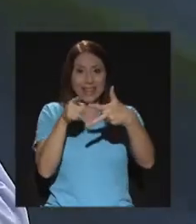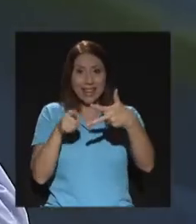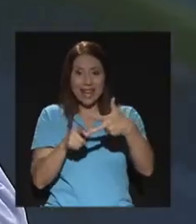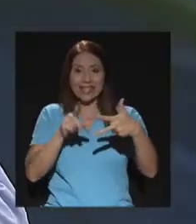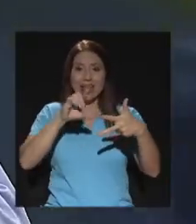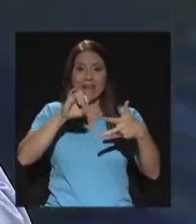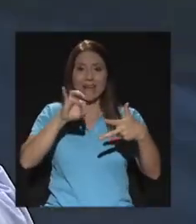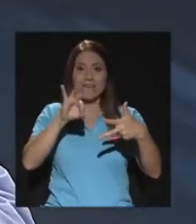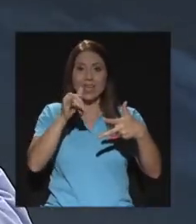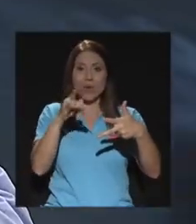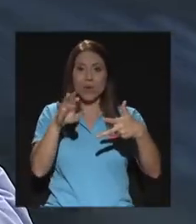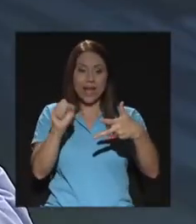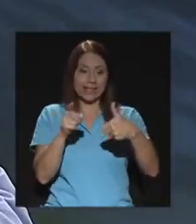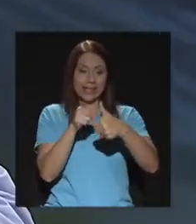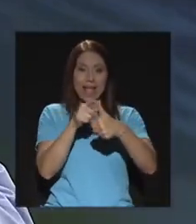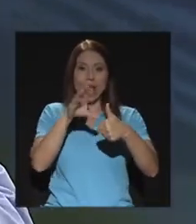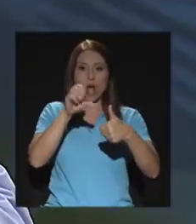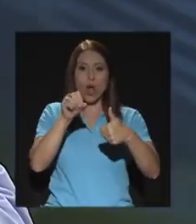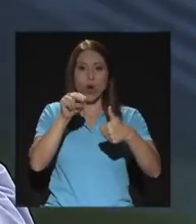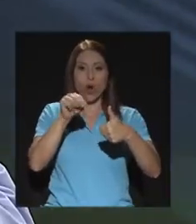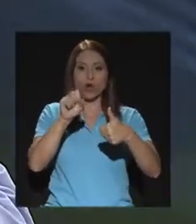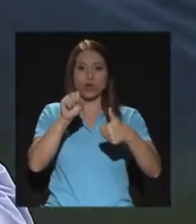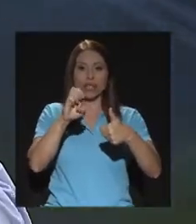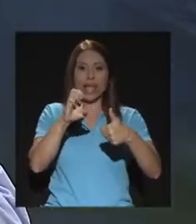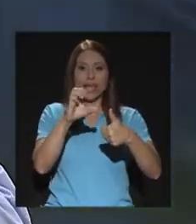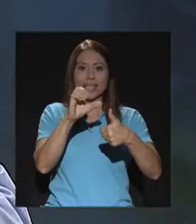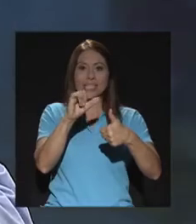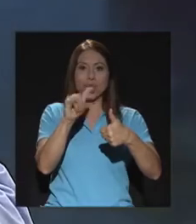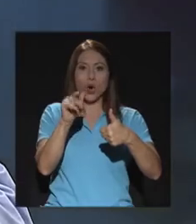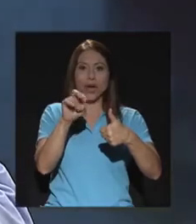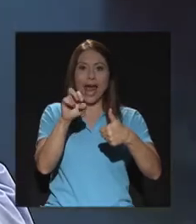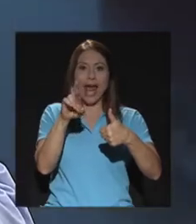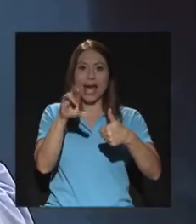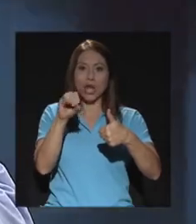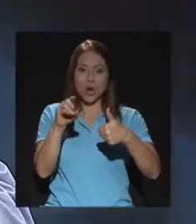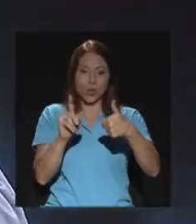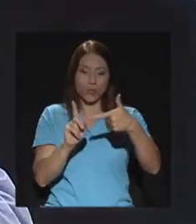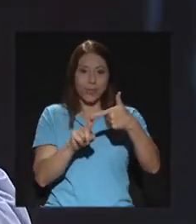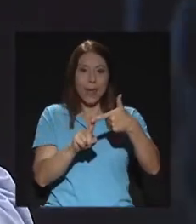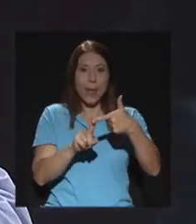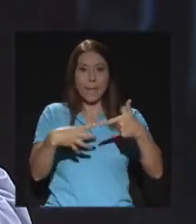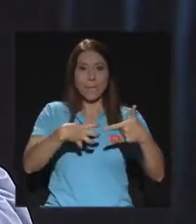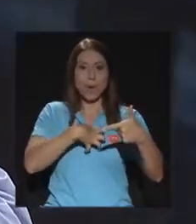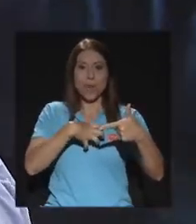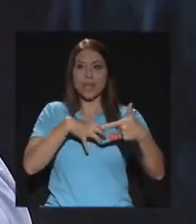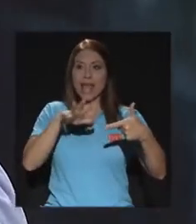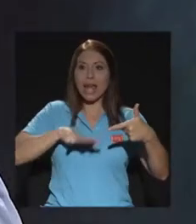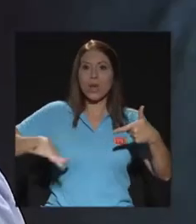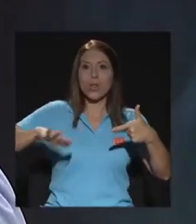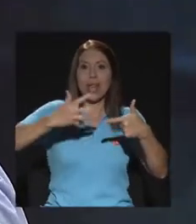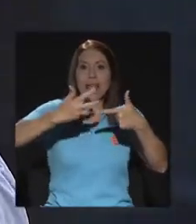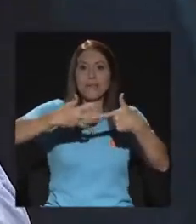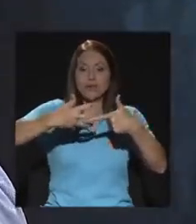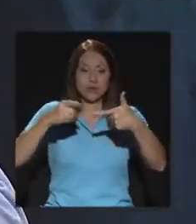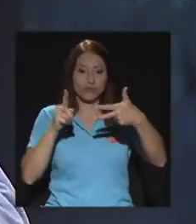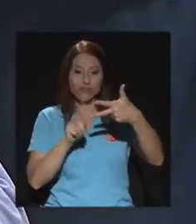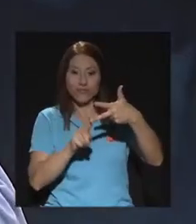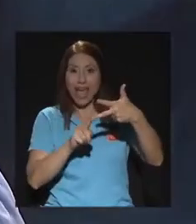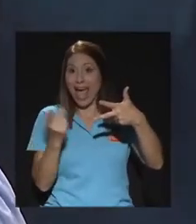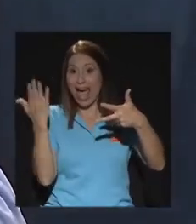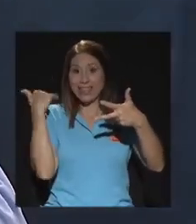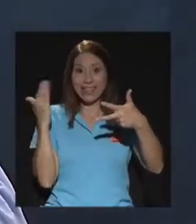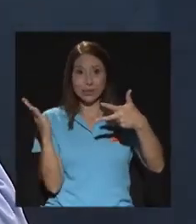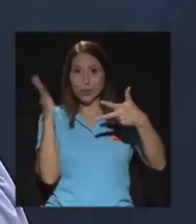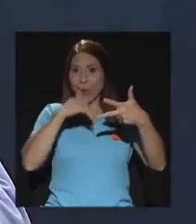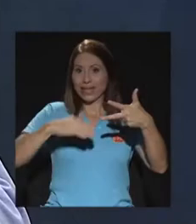las acepta, que es el concesionario, el propietario de lo que es la infraestructura, y crea una figura que antes no existía en